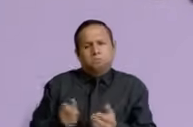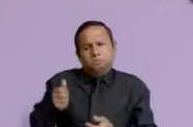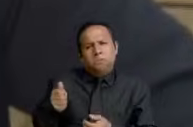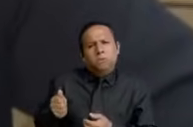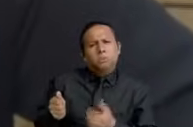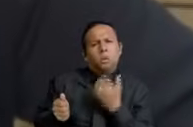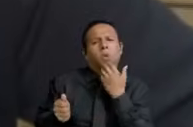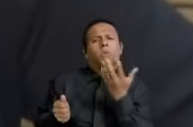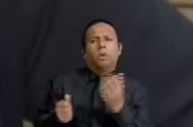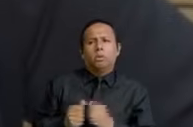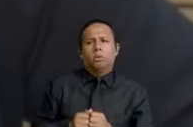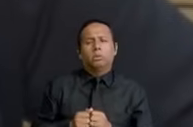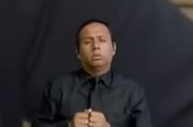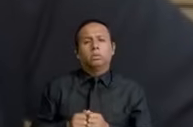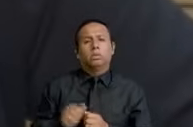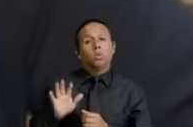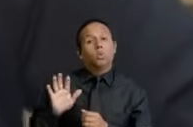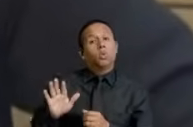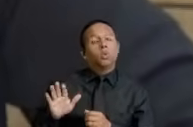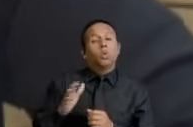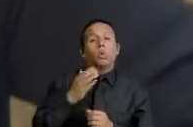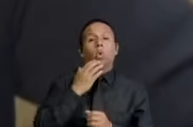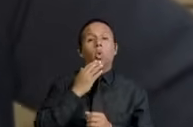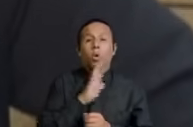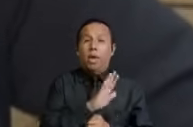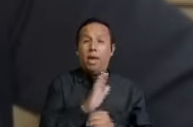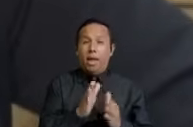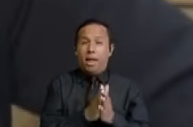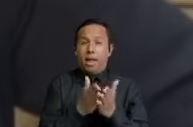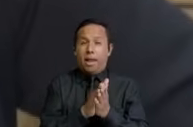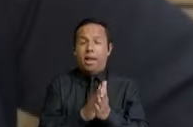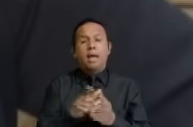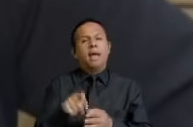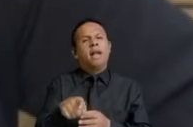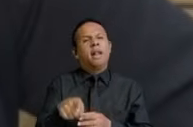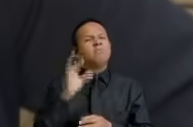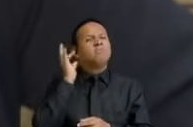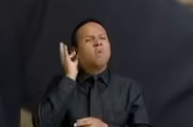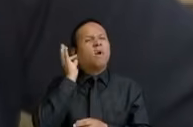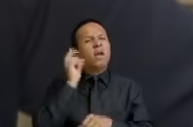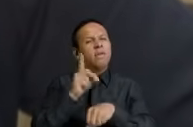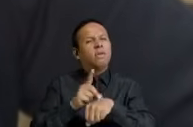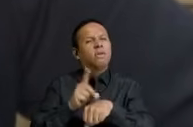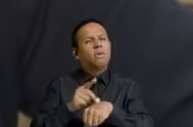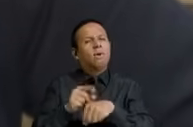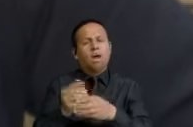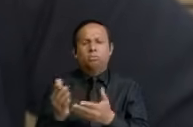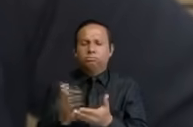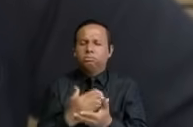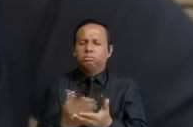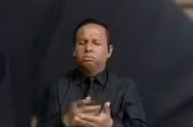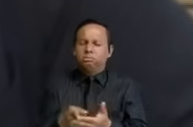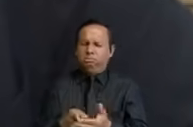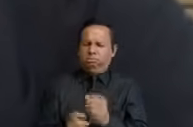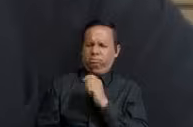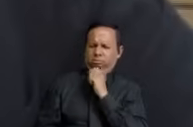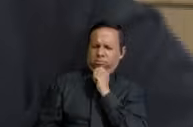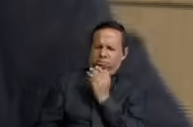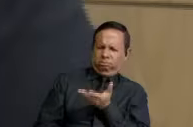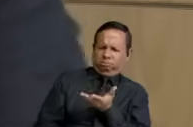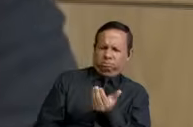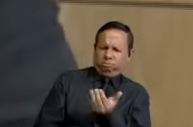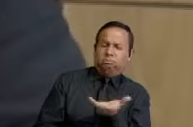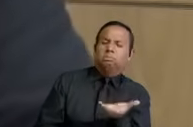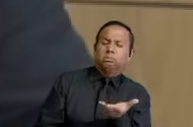proceso el expediente de acreditación de la señora médico legista en Establece que tiene